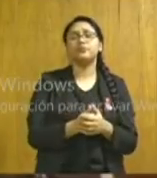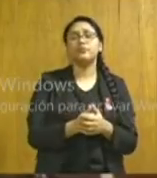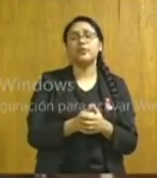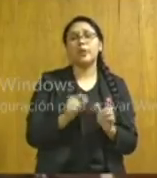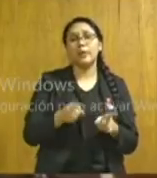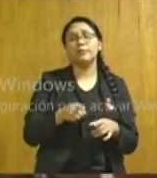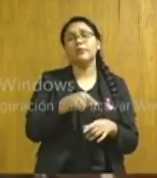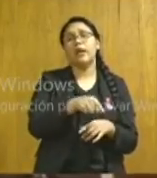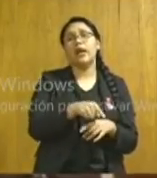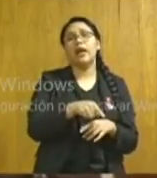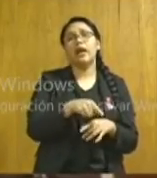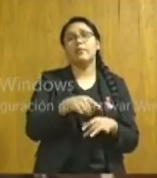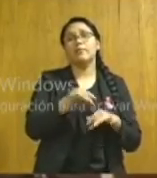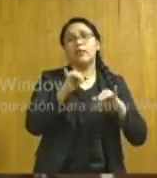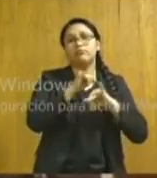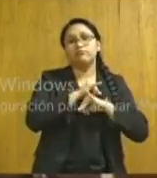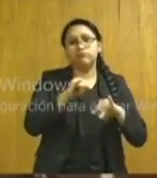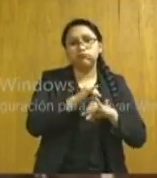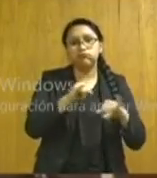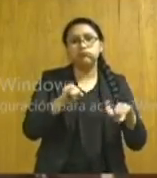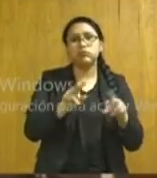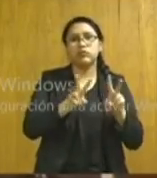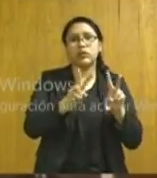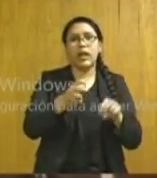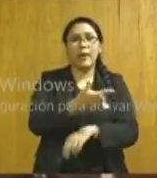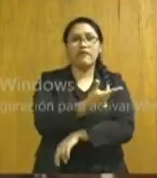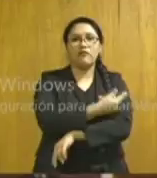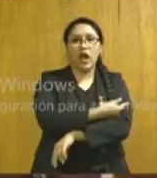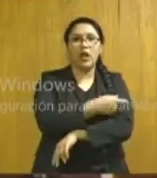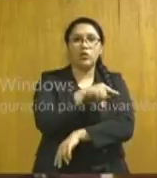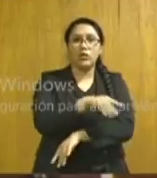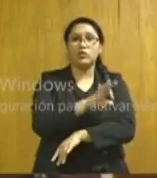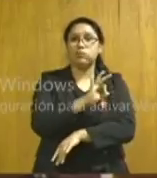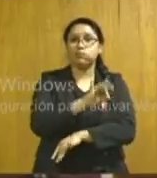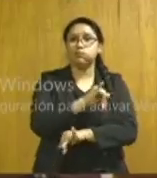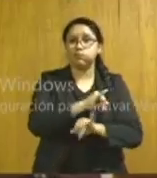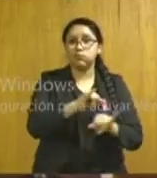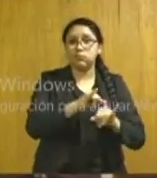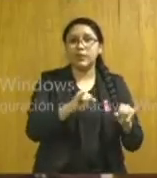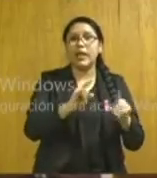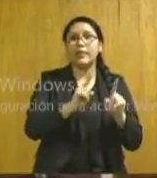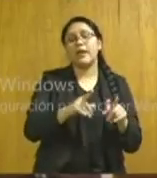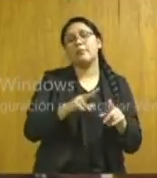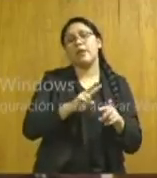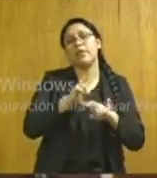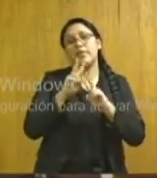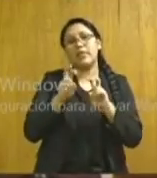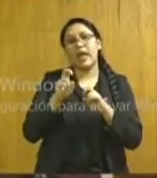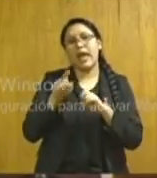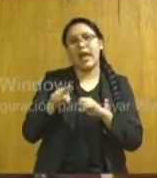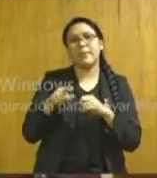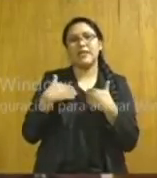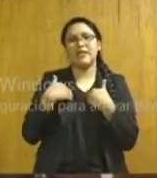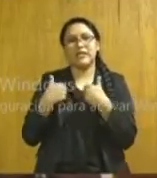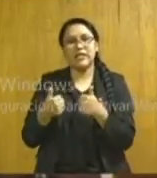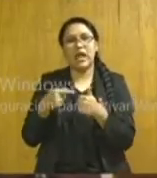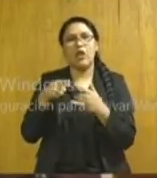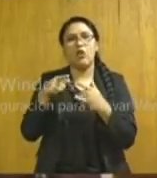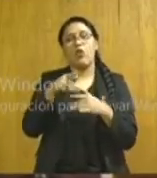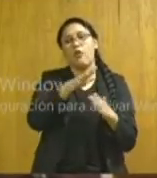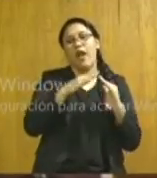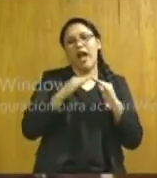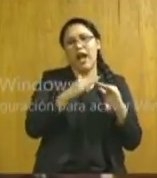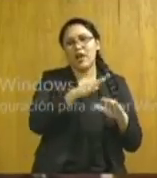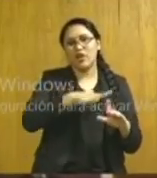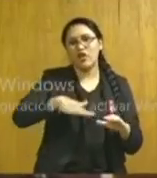han realizado campañas de difusión de la vacunación y campañas sanitarias también en el barrio, entre